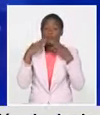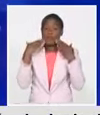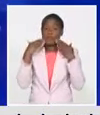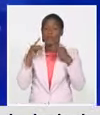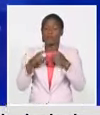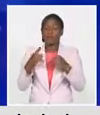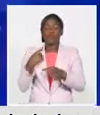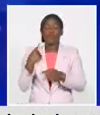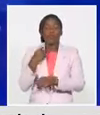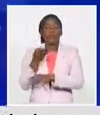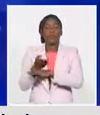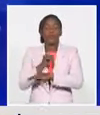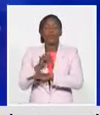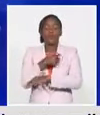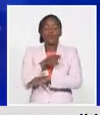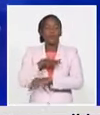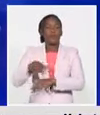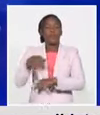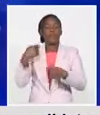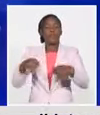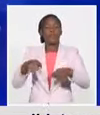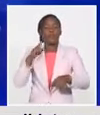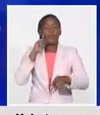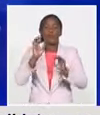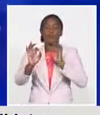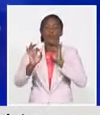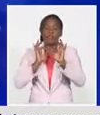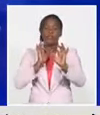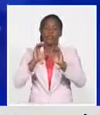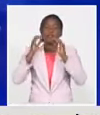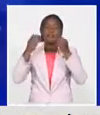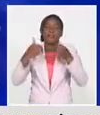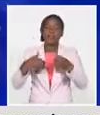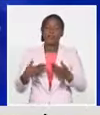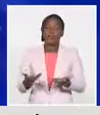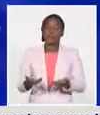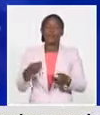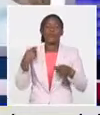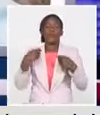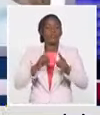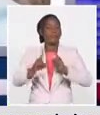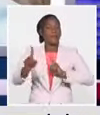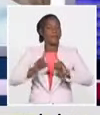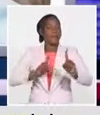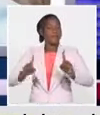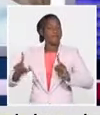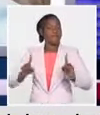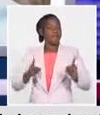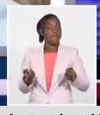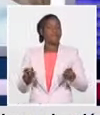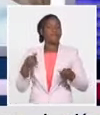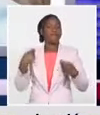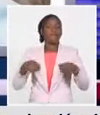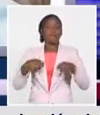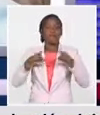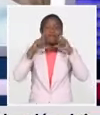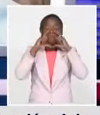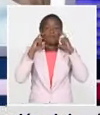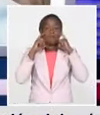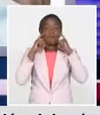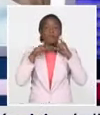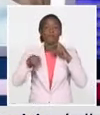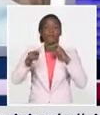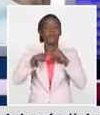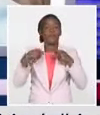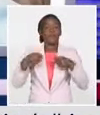población que siga cuidando todas las medidas higiénicas, las medidas de distanciamiento, porque hay que esperar, no podemos